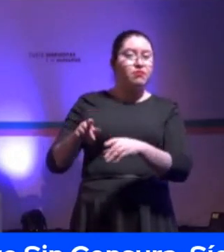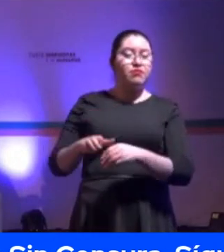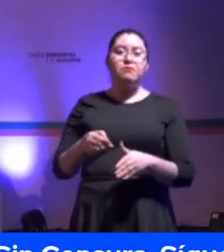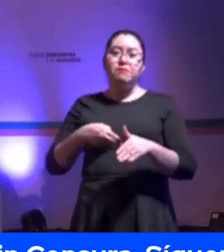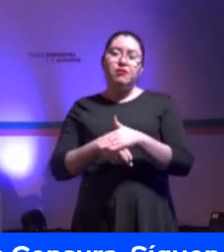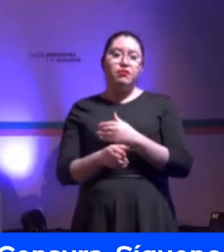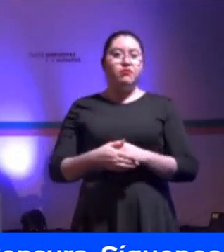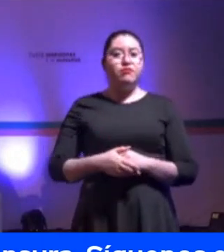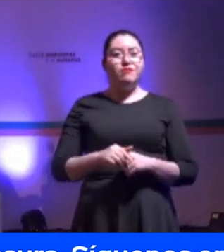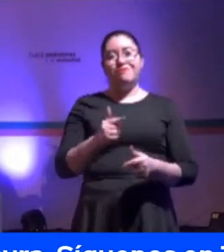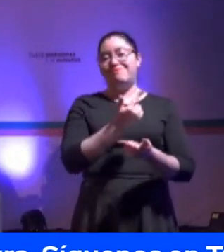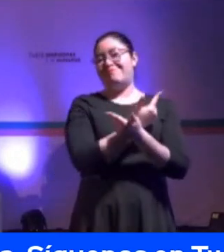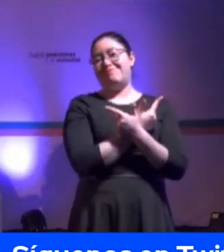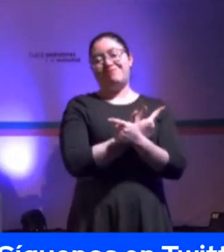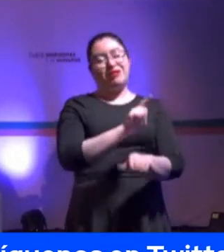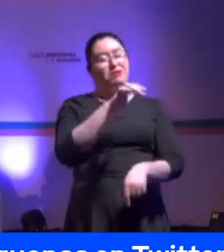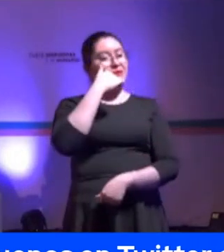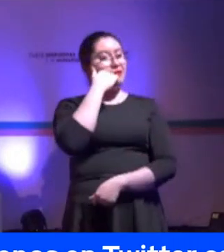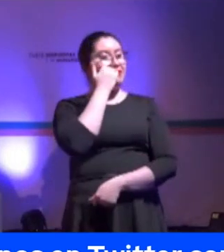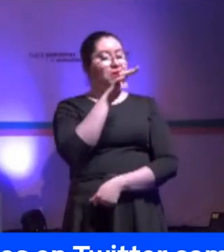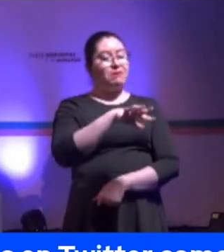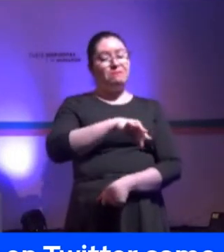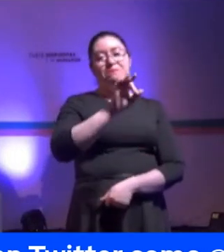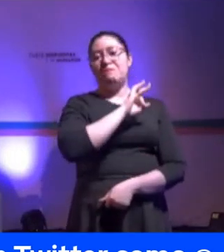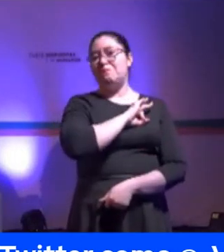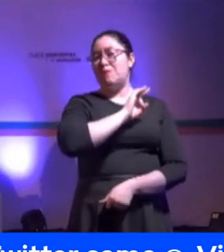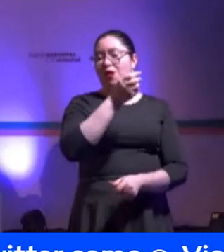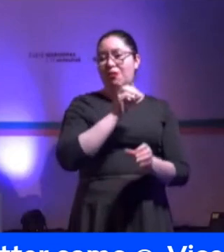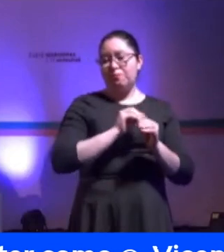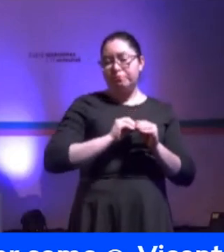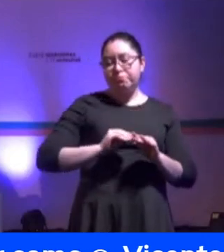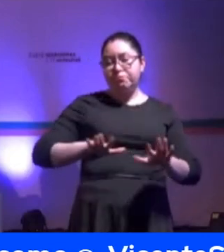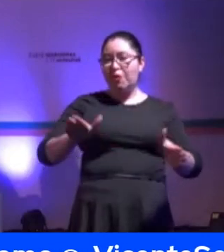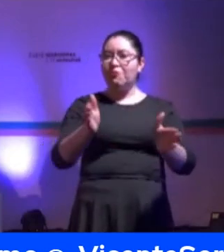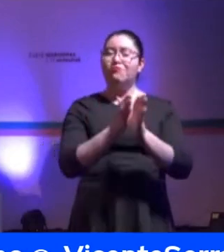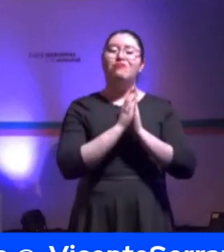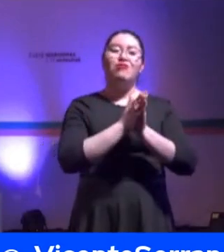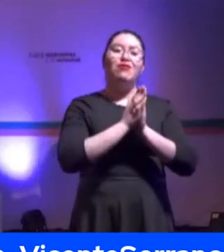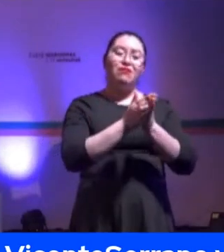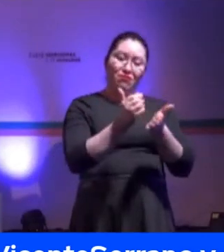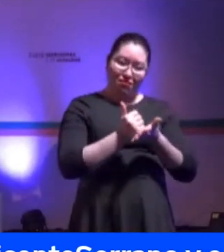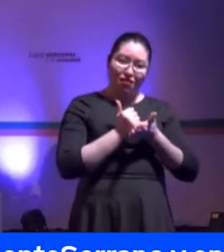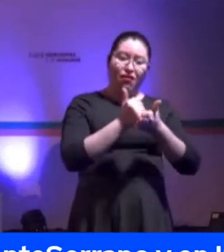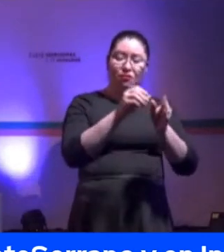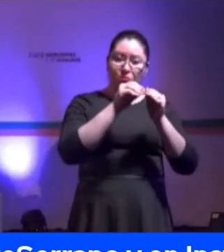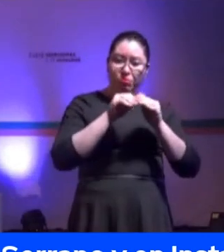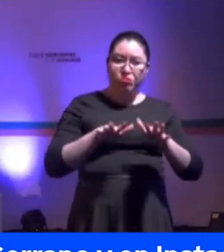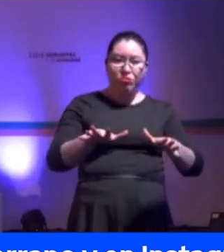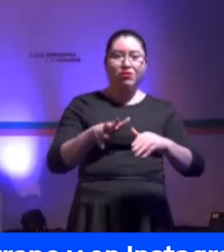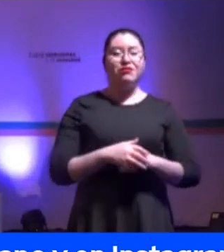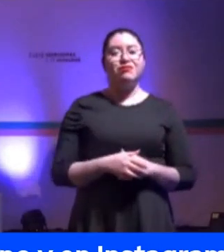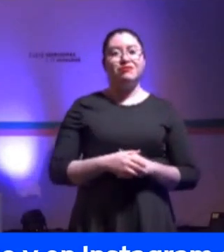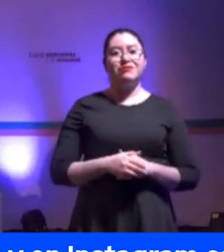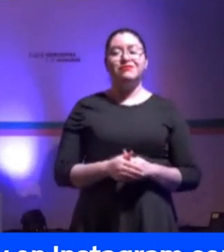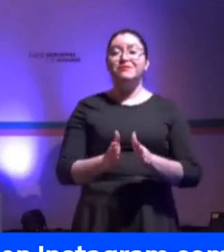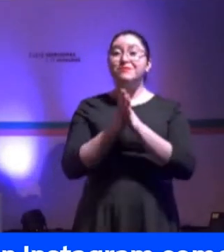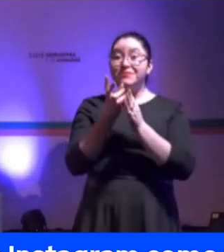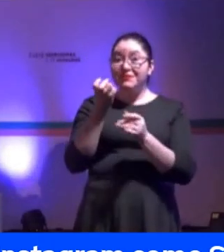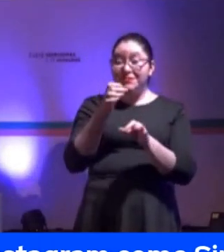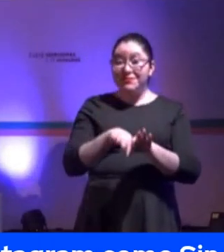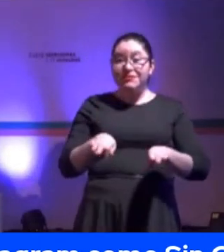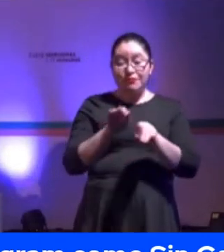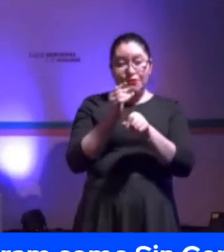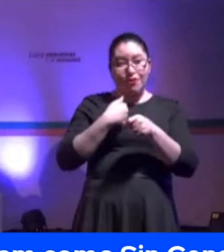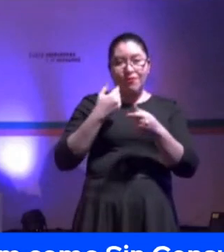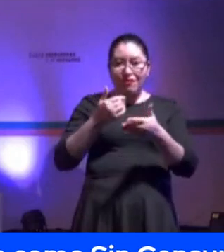metro. Como okay. Quieran, échenle. Muy bien, claro, yo los he visto a todos, son por excelentes. Favor, y por otra, favor, es como